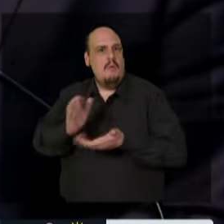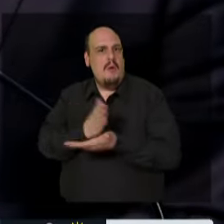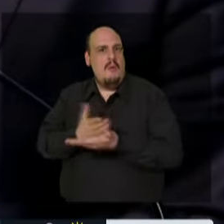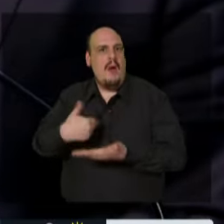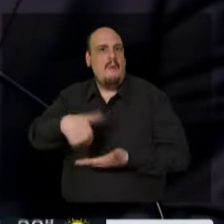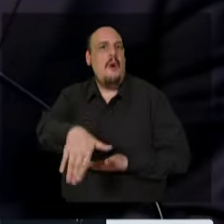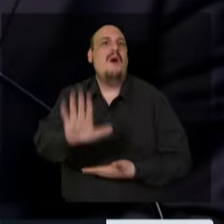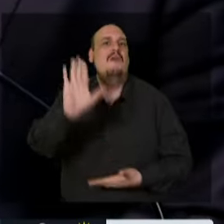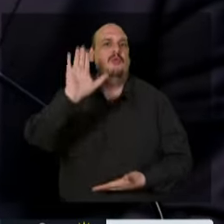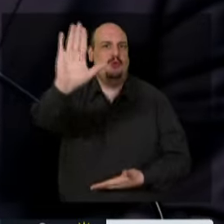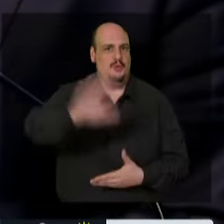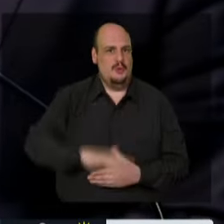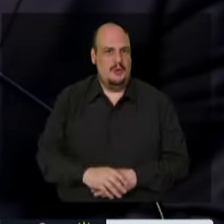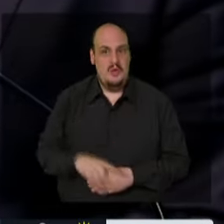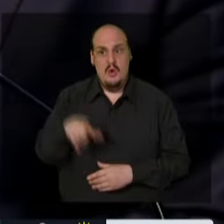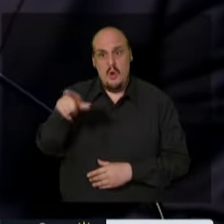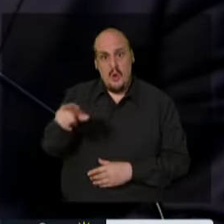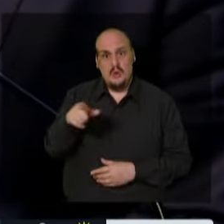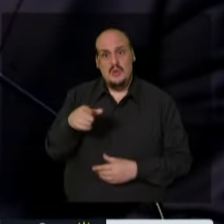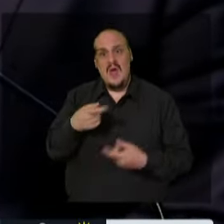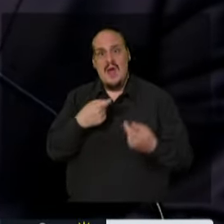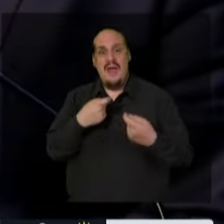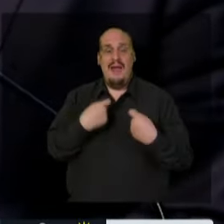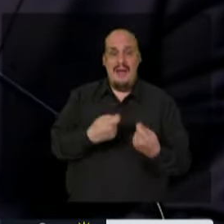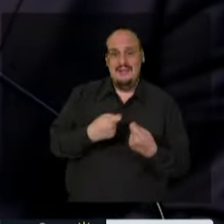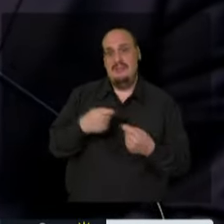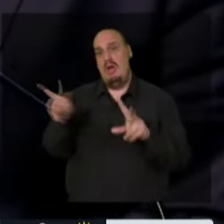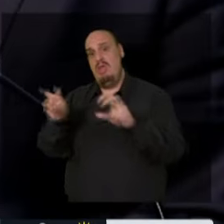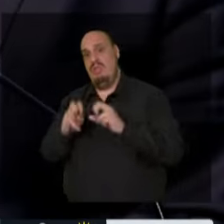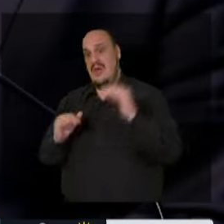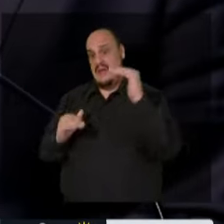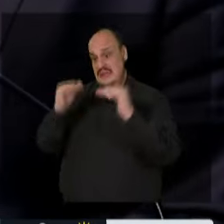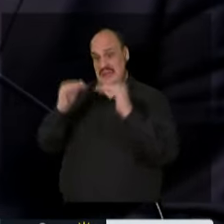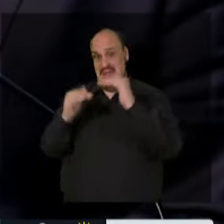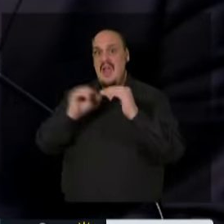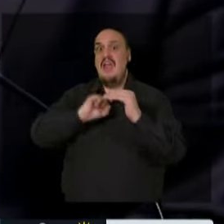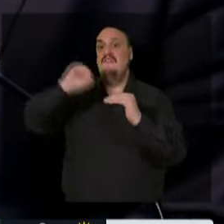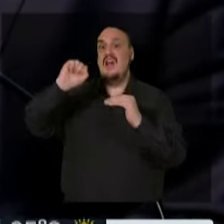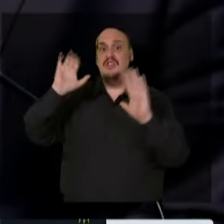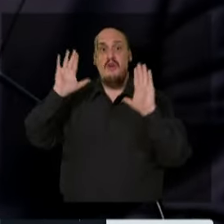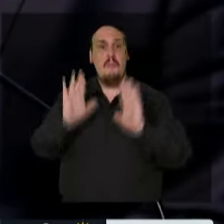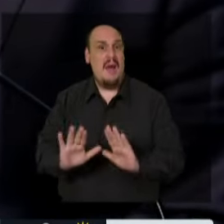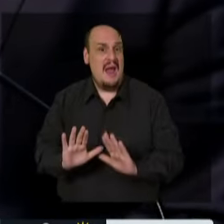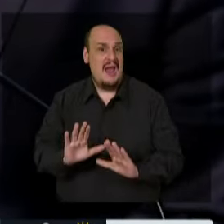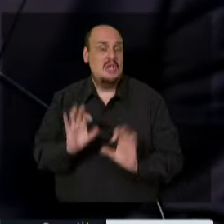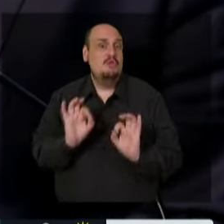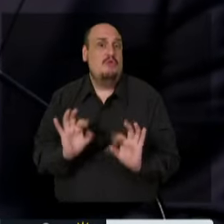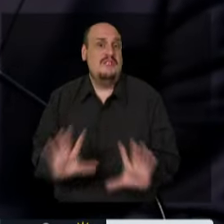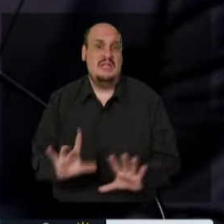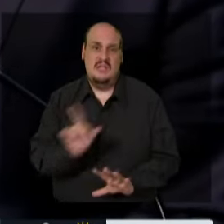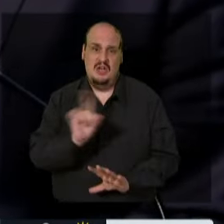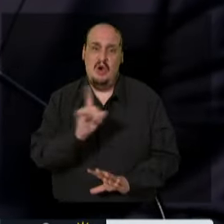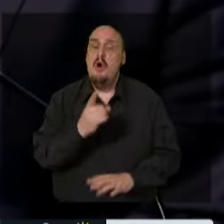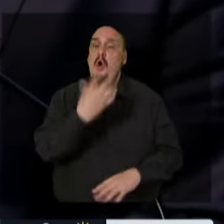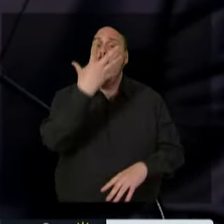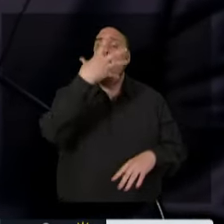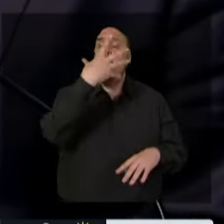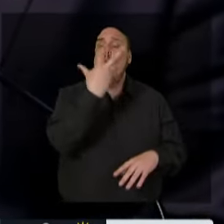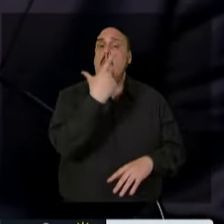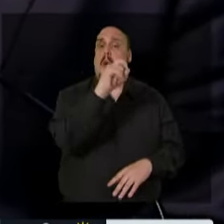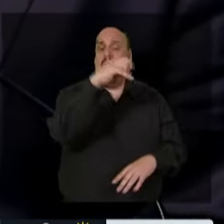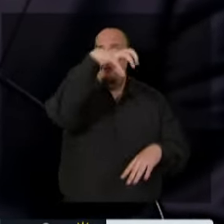cuando usted alcanzara el equilibrio fiscal, sabe que no le alcanza para frenar la inflación. Va a tener que arreglar el problema del Banco Central.